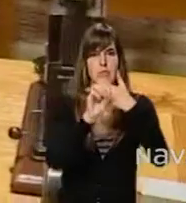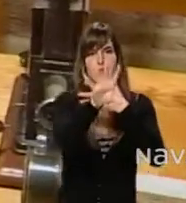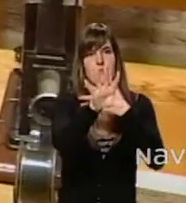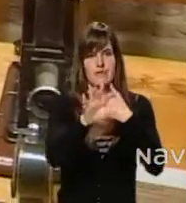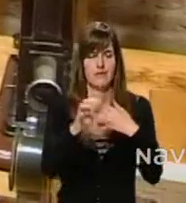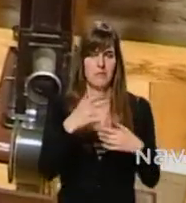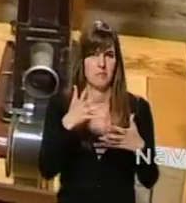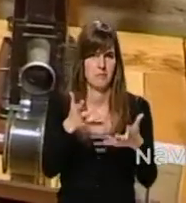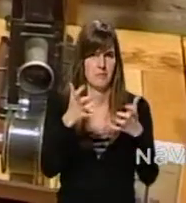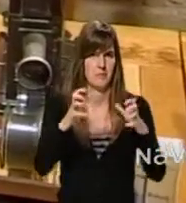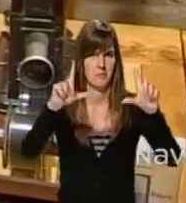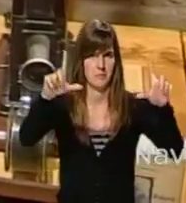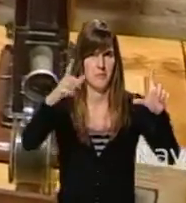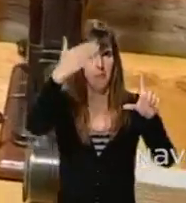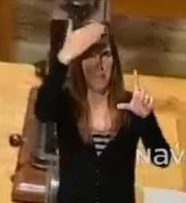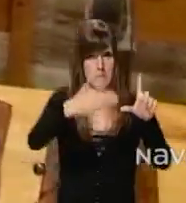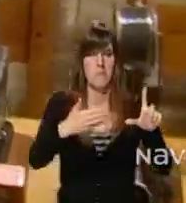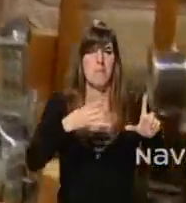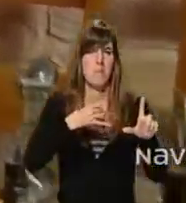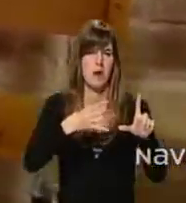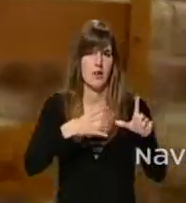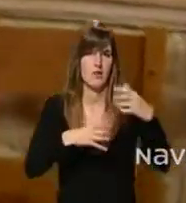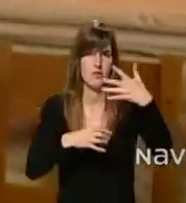una superficie normalmente blanca y plana.